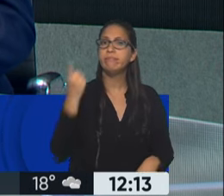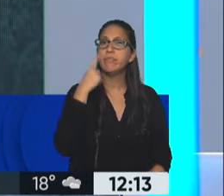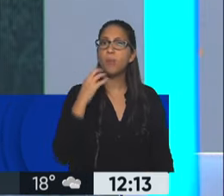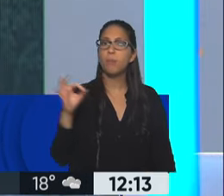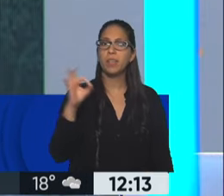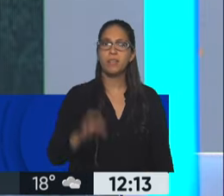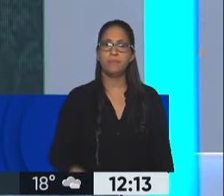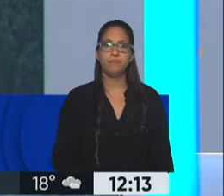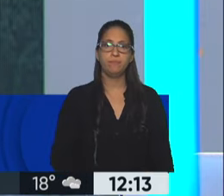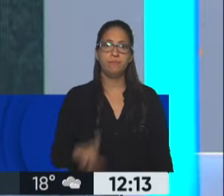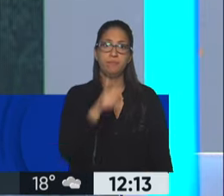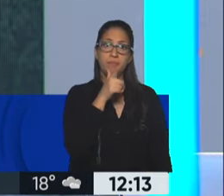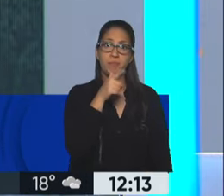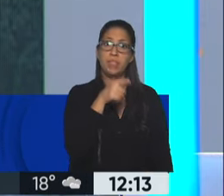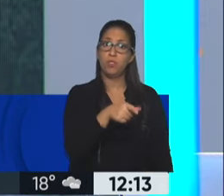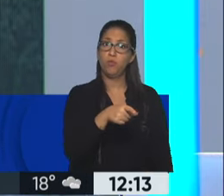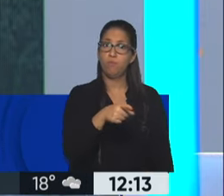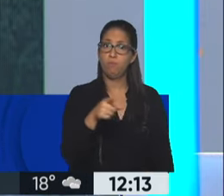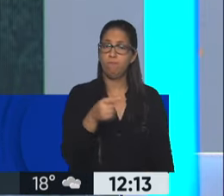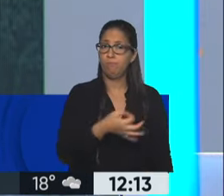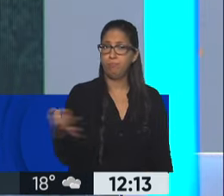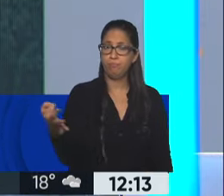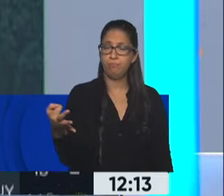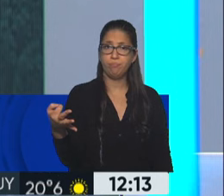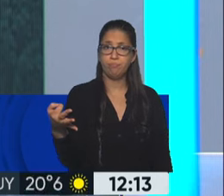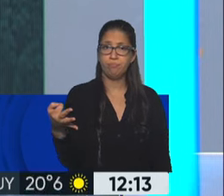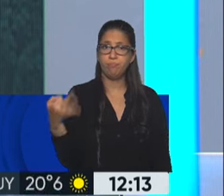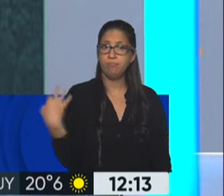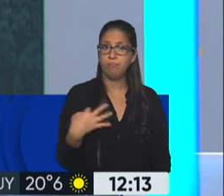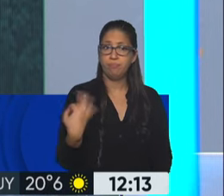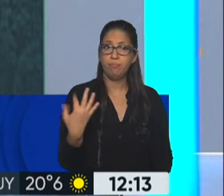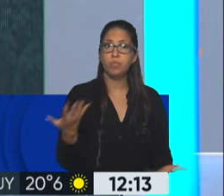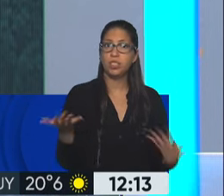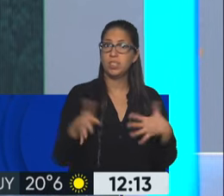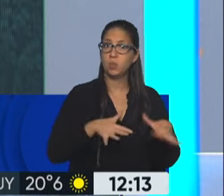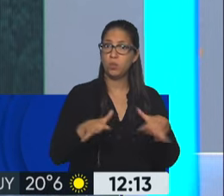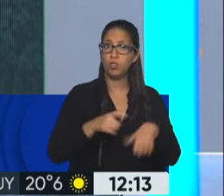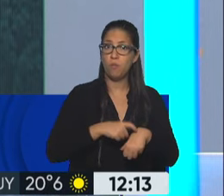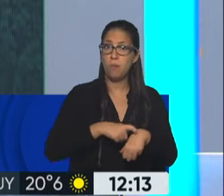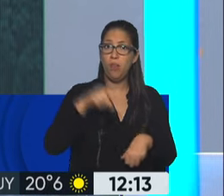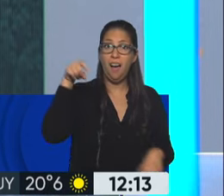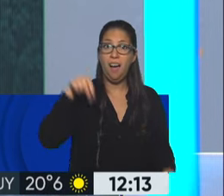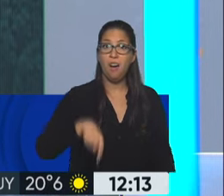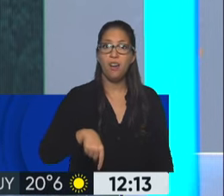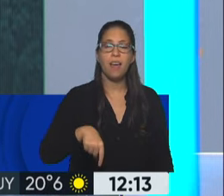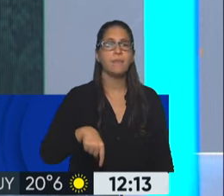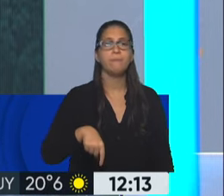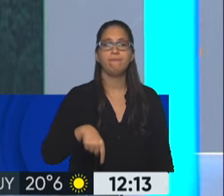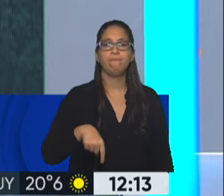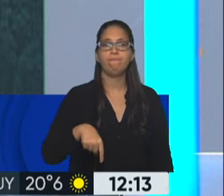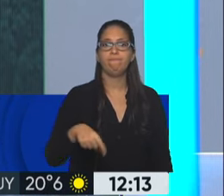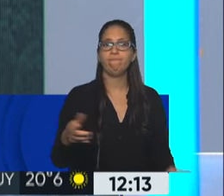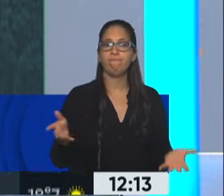lo analizo como un paso acertado porque realmente la situación en en este momento eh hace que